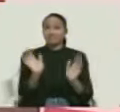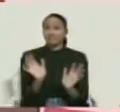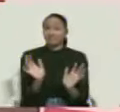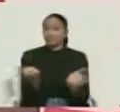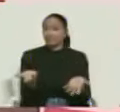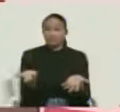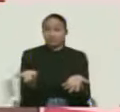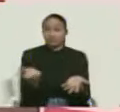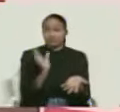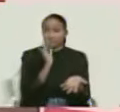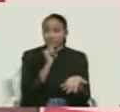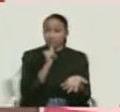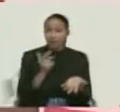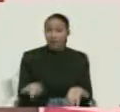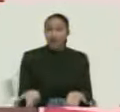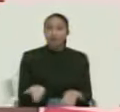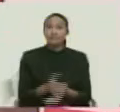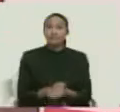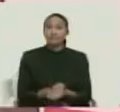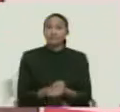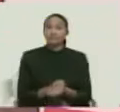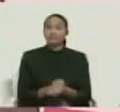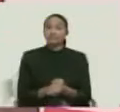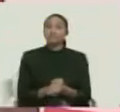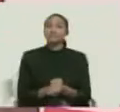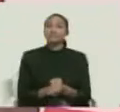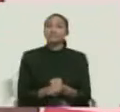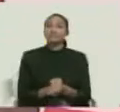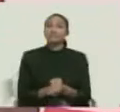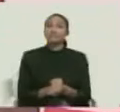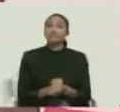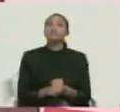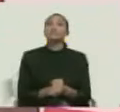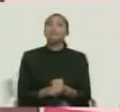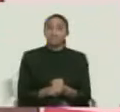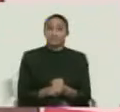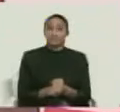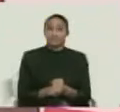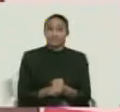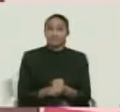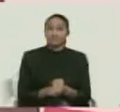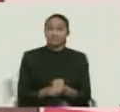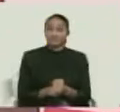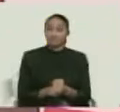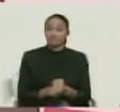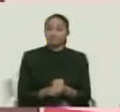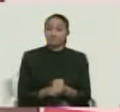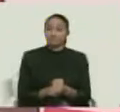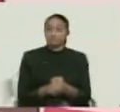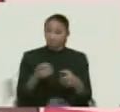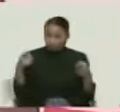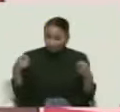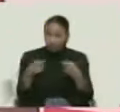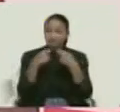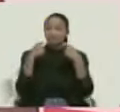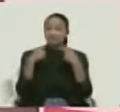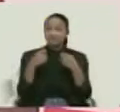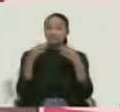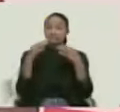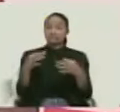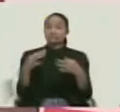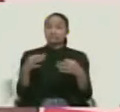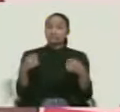manera. 19 días y van a chocar con una dura realidad. Una